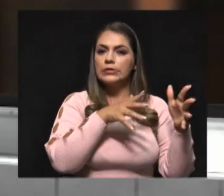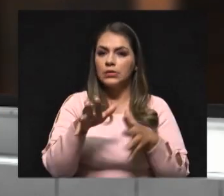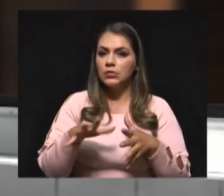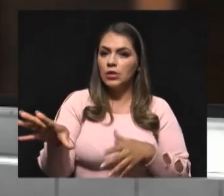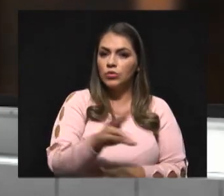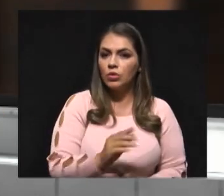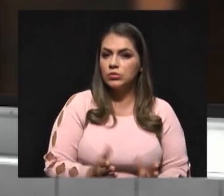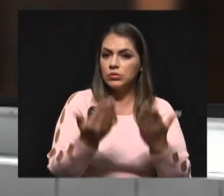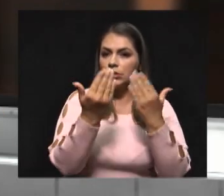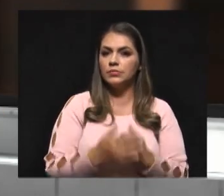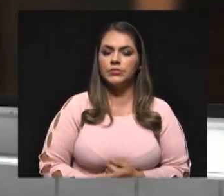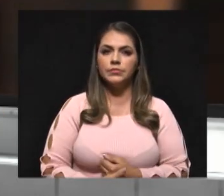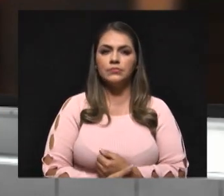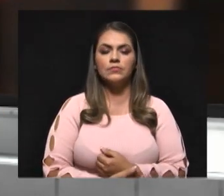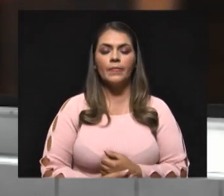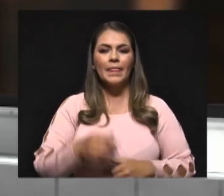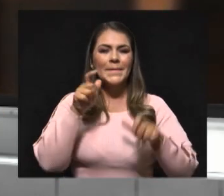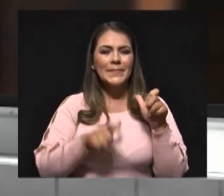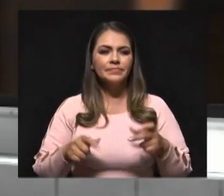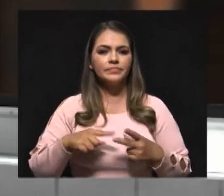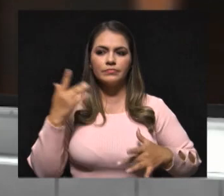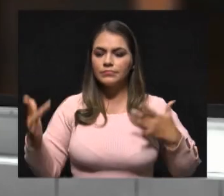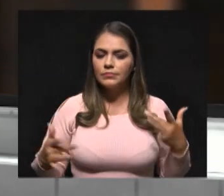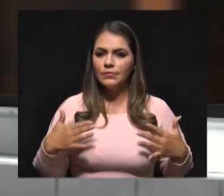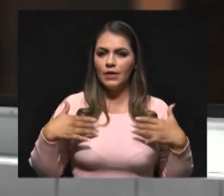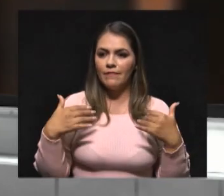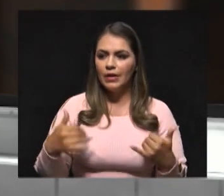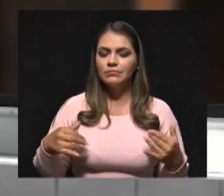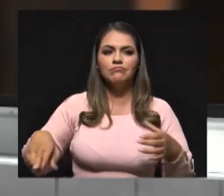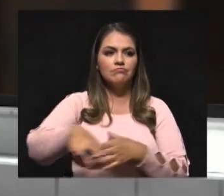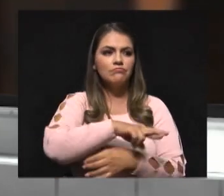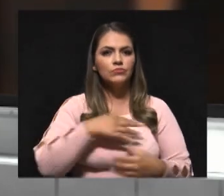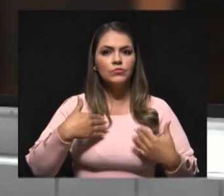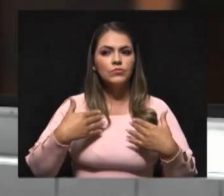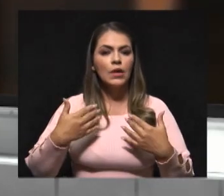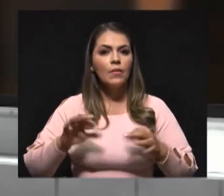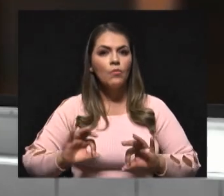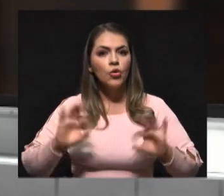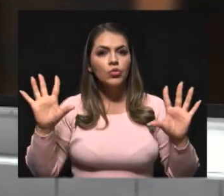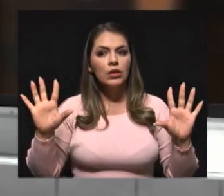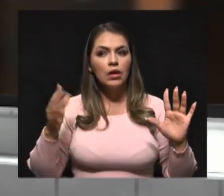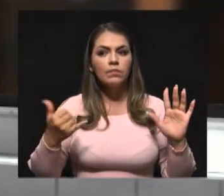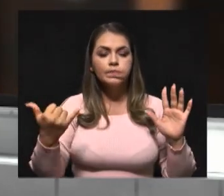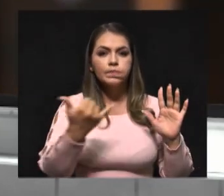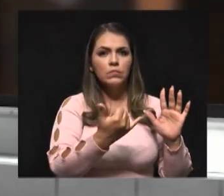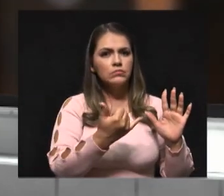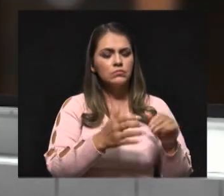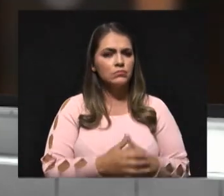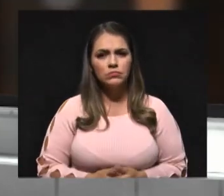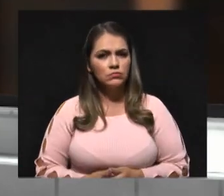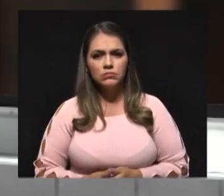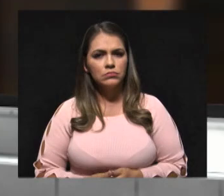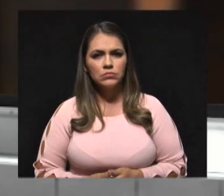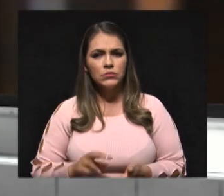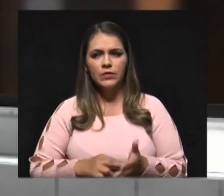si estás haciendo que las personas se encuentren en quedarse en su región una oportunidad de crecimiento y desarrollo económico no se tienen que